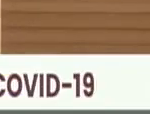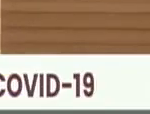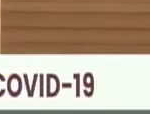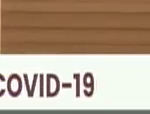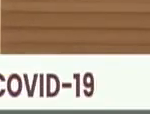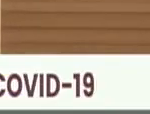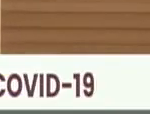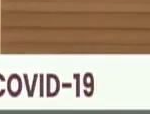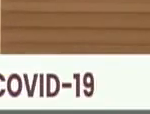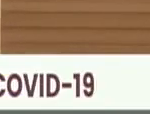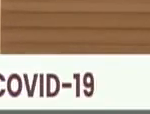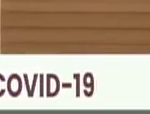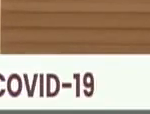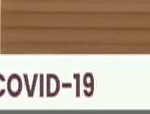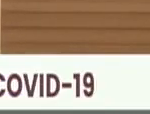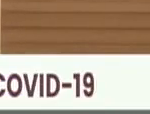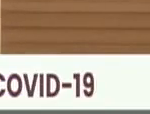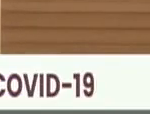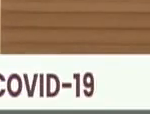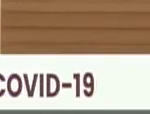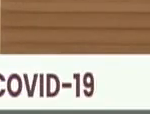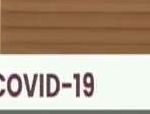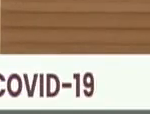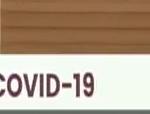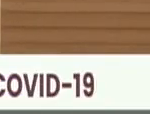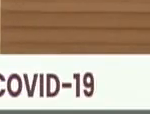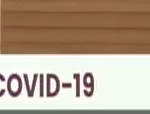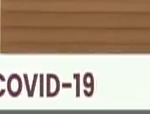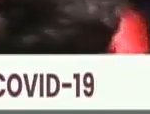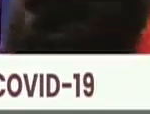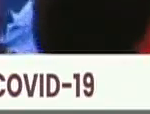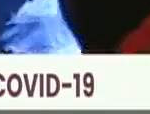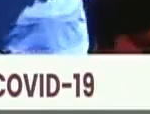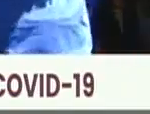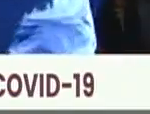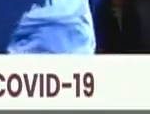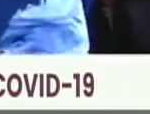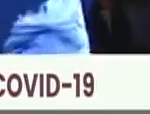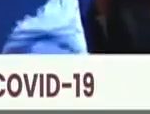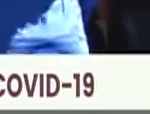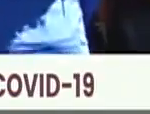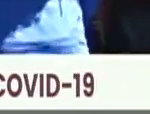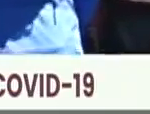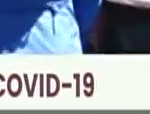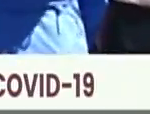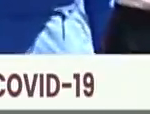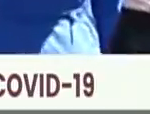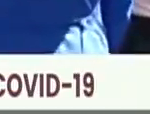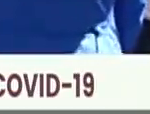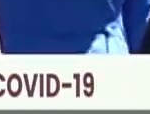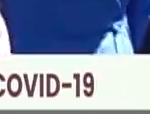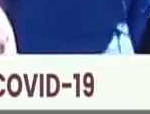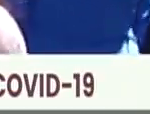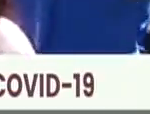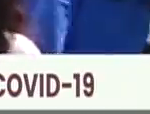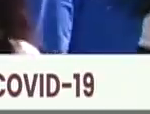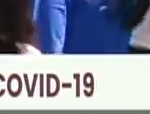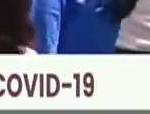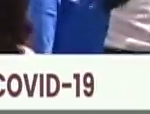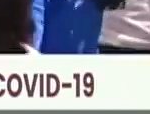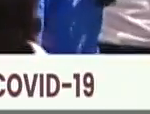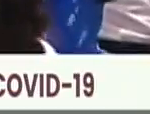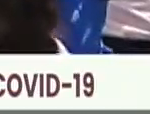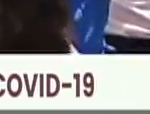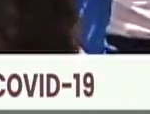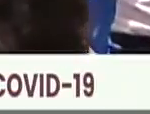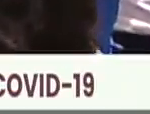Datos oficiales, debemos destacar que al 30 de junio del 2022 se han vacunado en el Distrito Capital más de 1 millón